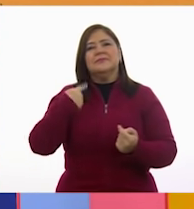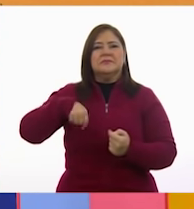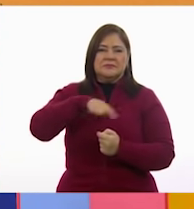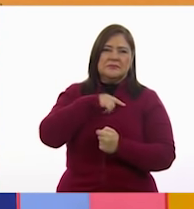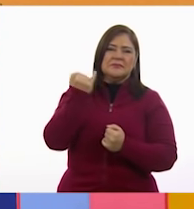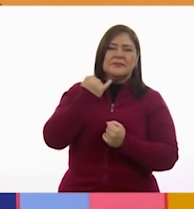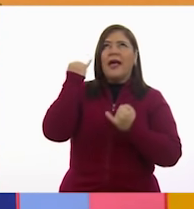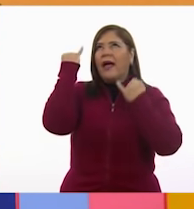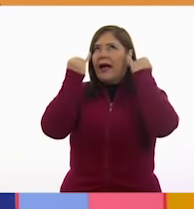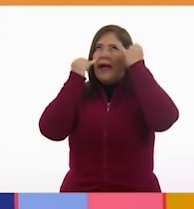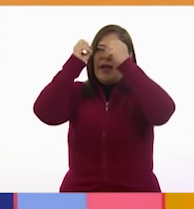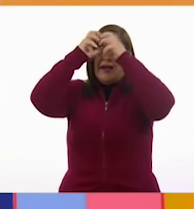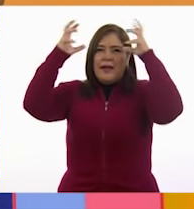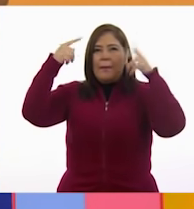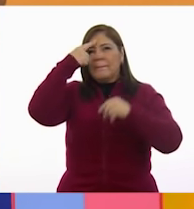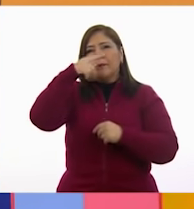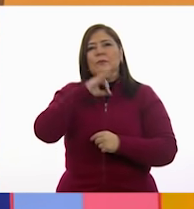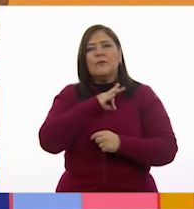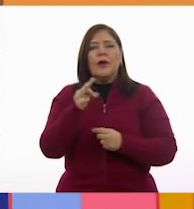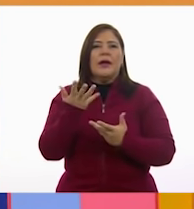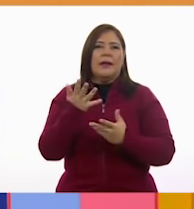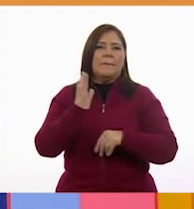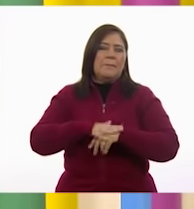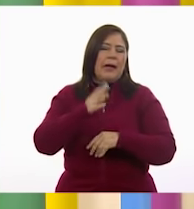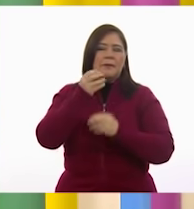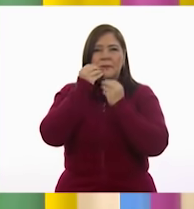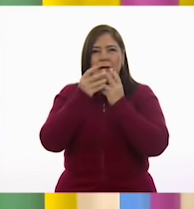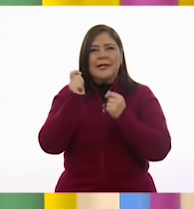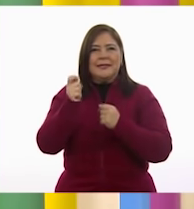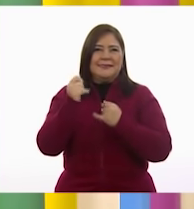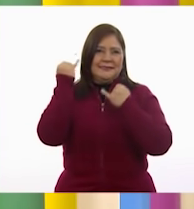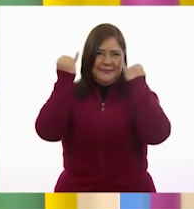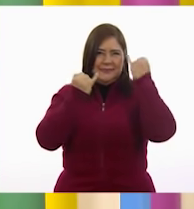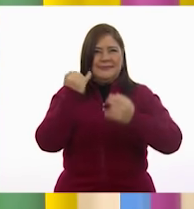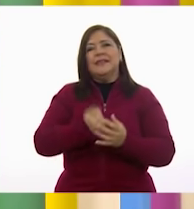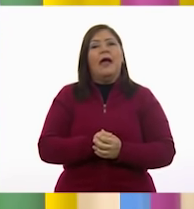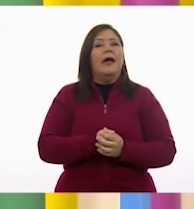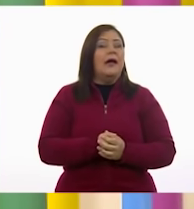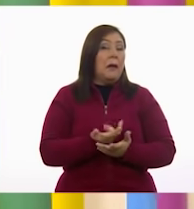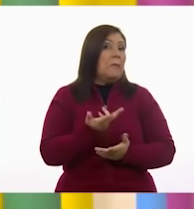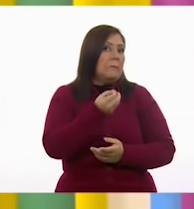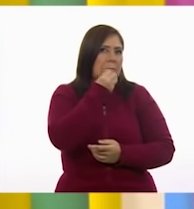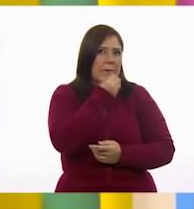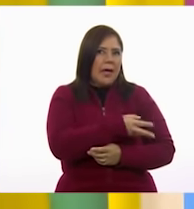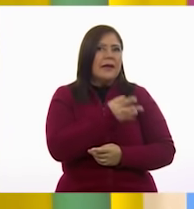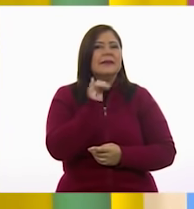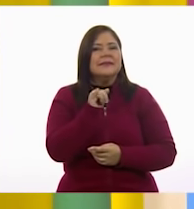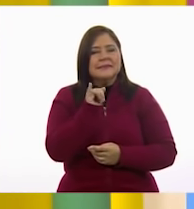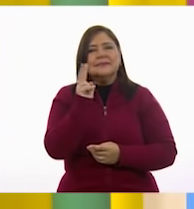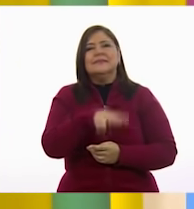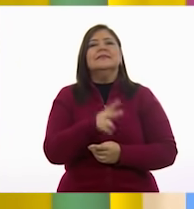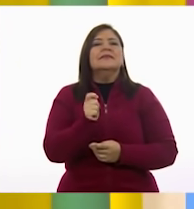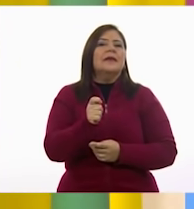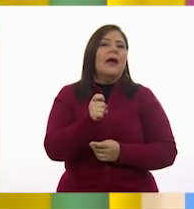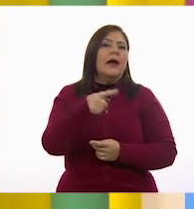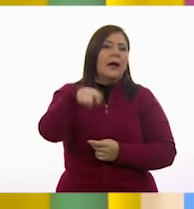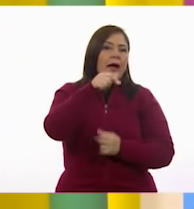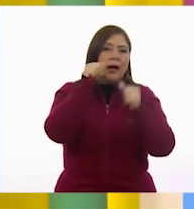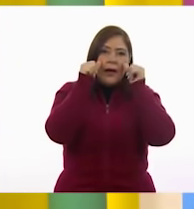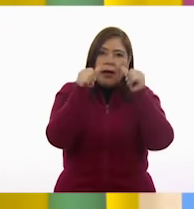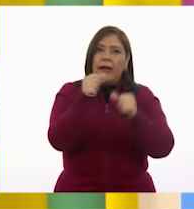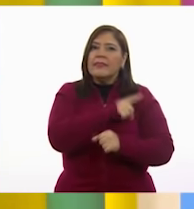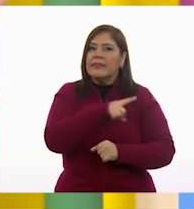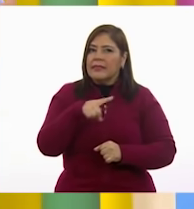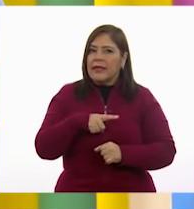echar a volar toda nuestra imaginación para tener gran creatividad. ¿Qué te parece? ¡Ay, padrísimo! Pero recuerden, presten mucha atención, niñas y niños, porque